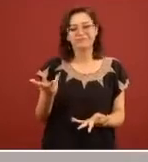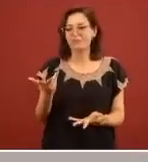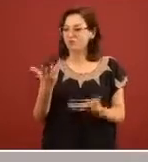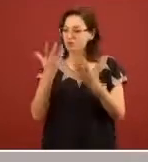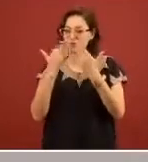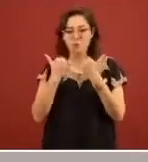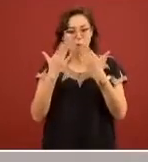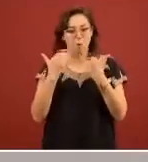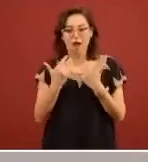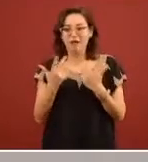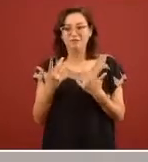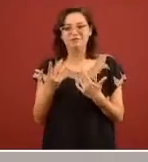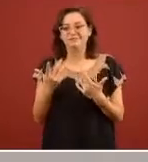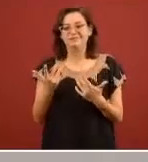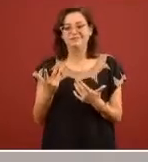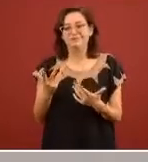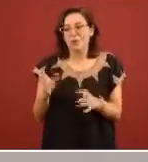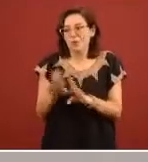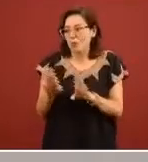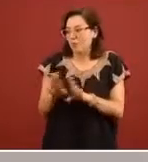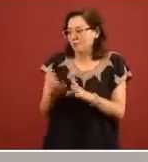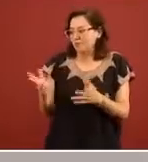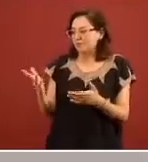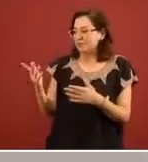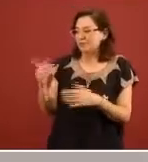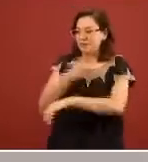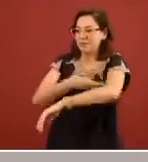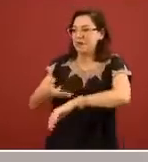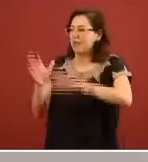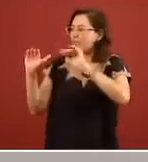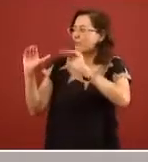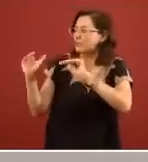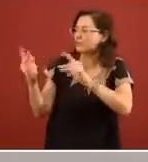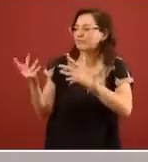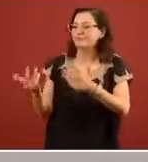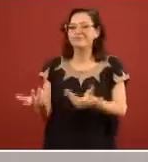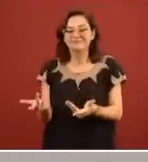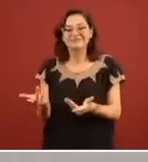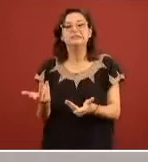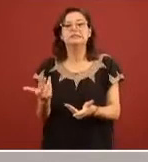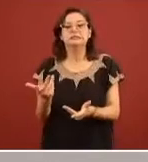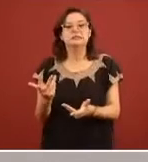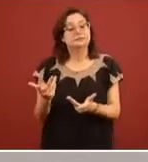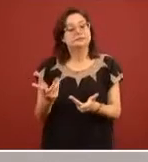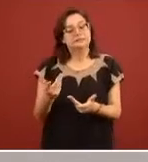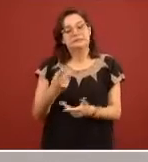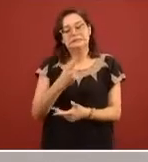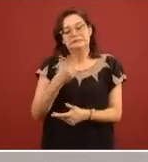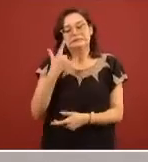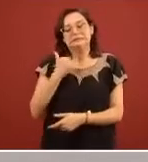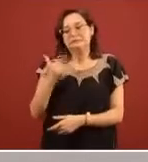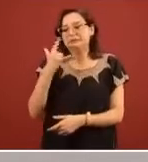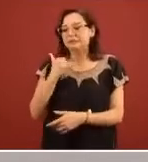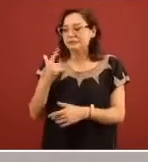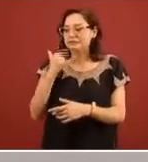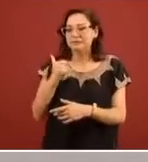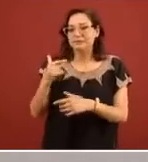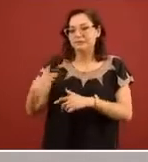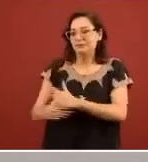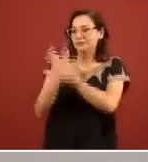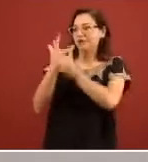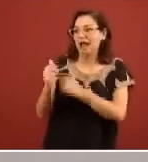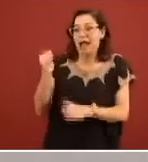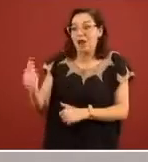un tratamiento específico y los debemos acompañar. Estamos buscando todos estos medios para poder comunicarlos con